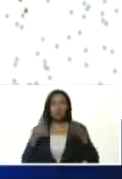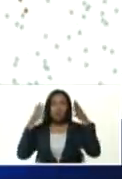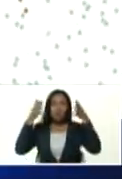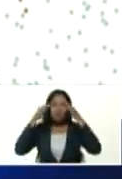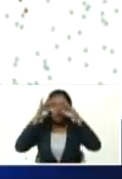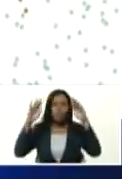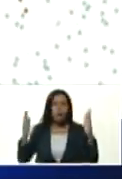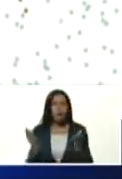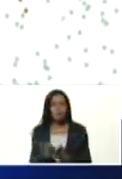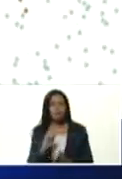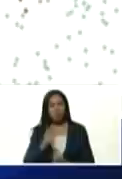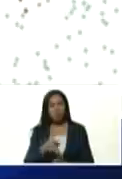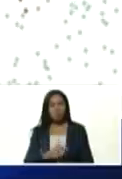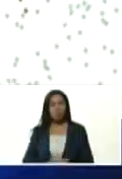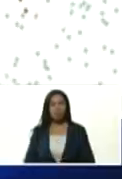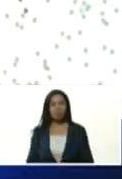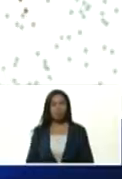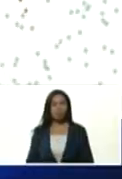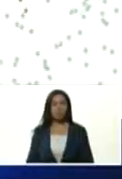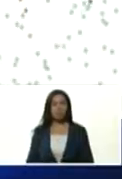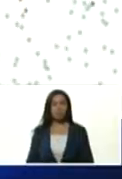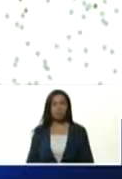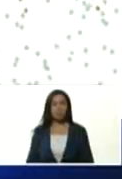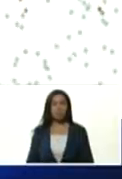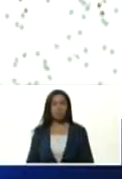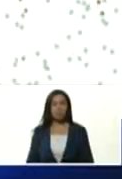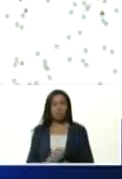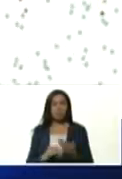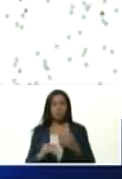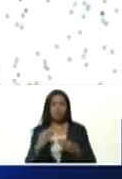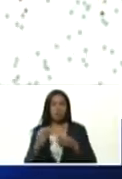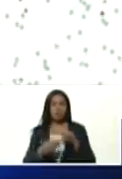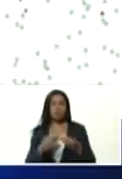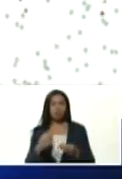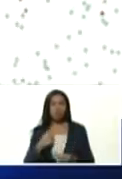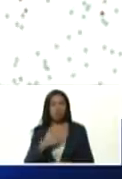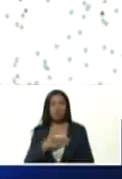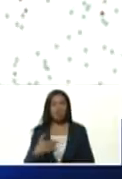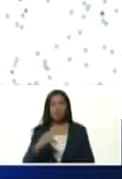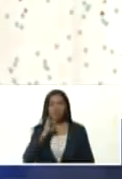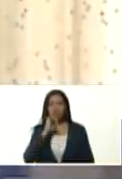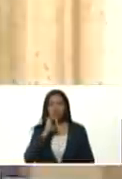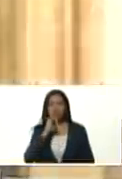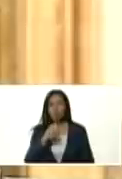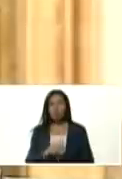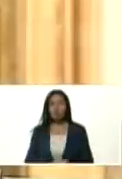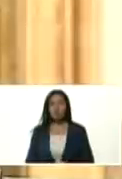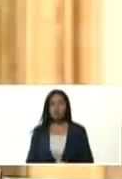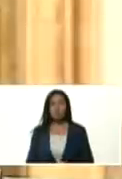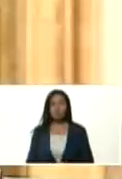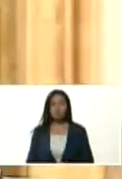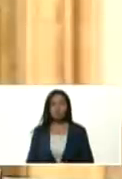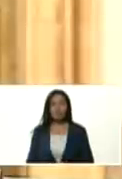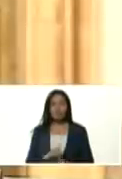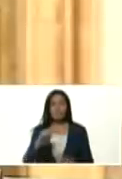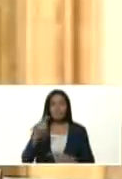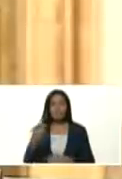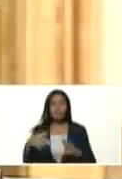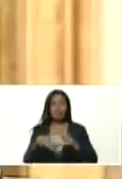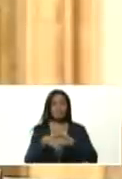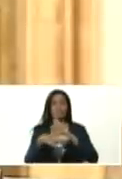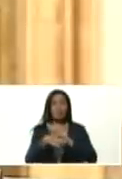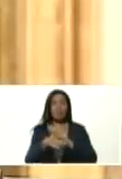mundo. Y es lo que vamos a hacer. Por eso quiero anunciar que a partir de mañana